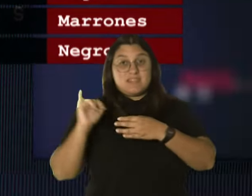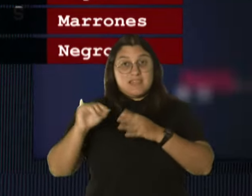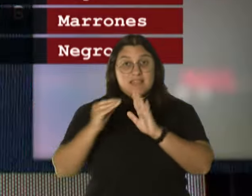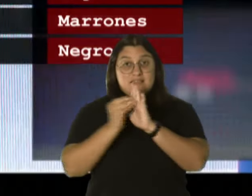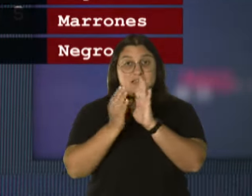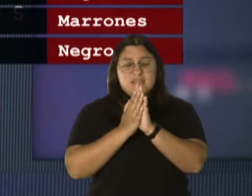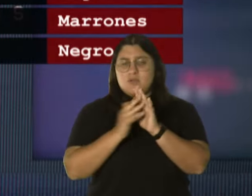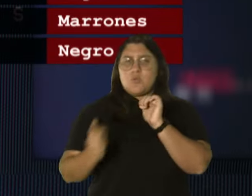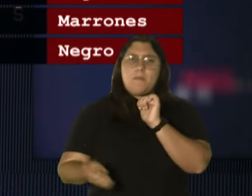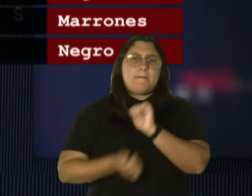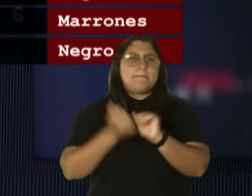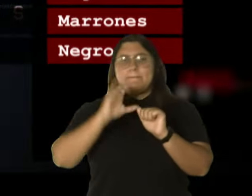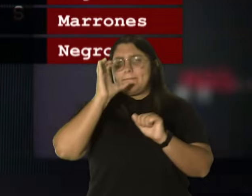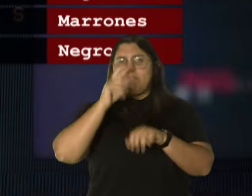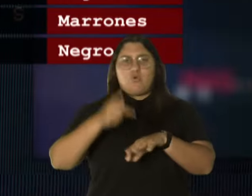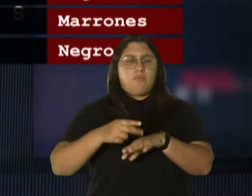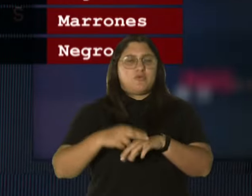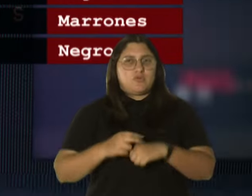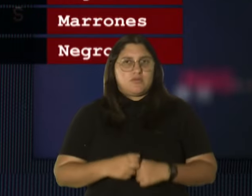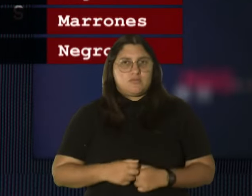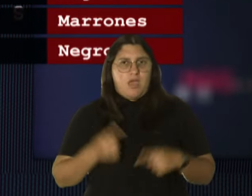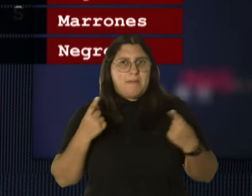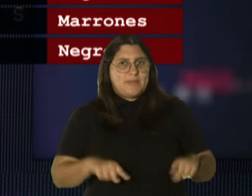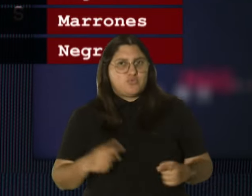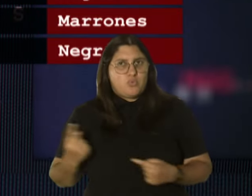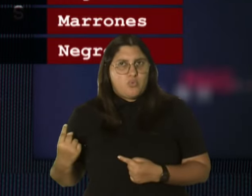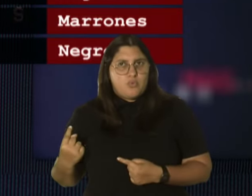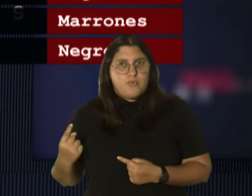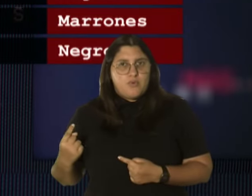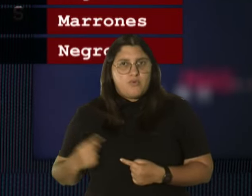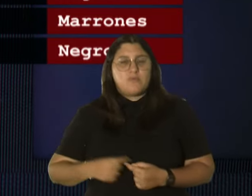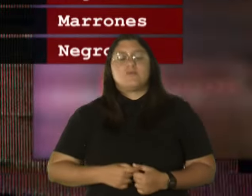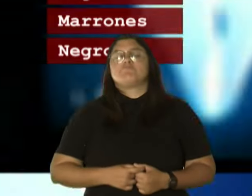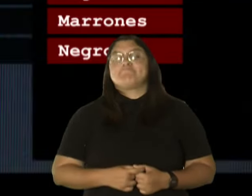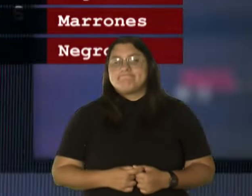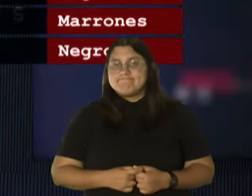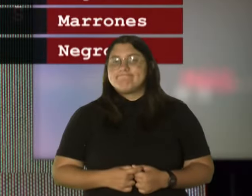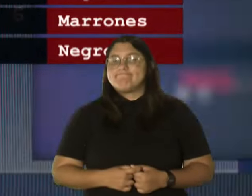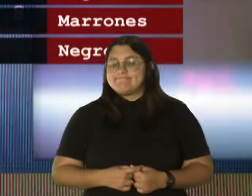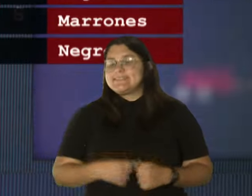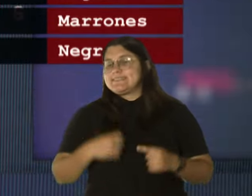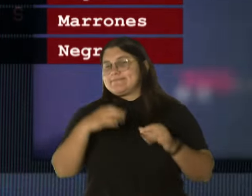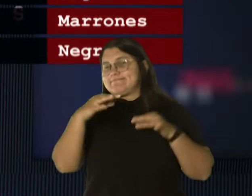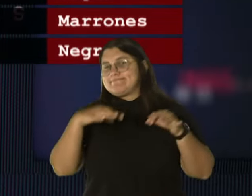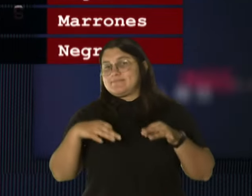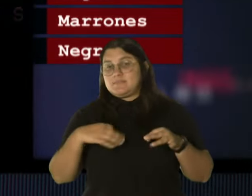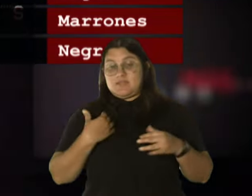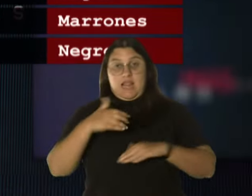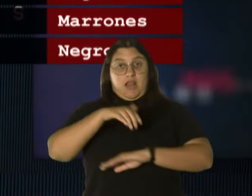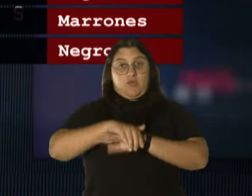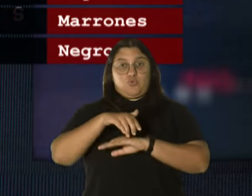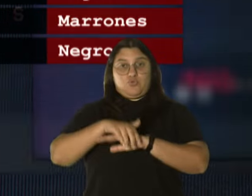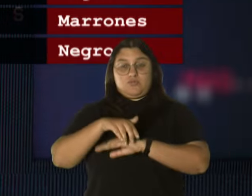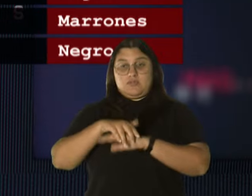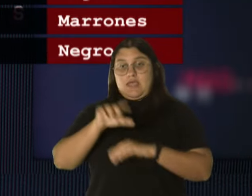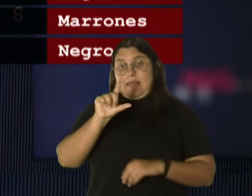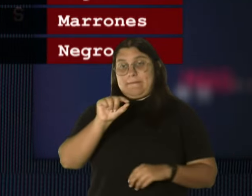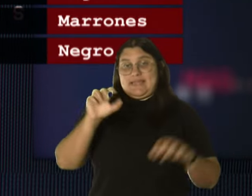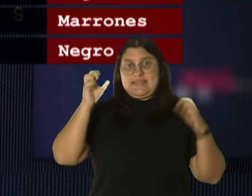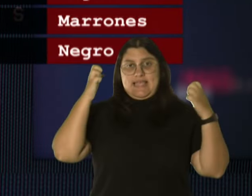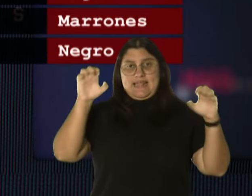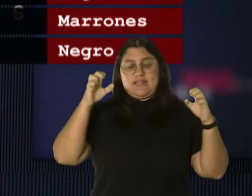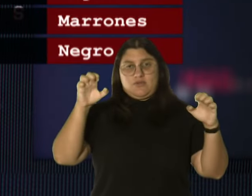12 más buscados en Puerto Rico Qué pasó con esta persona con este individo peligroso Oiga en horas de la noche del pasado 20 de enero pero